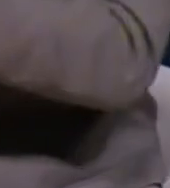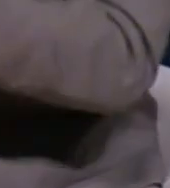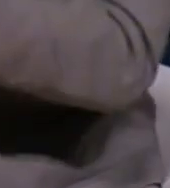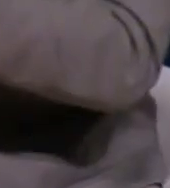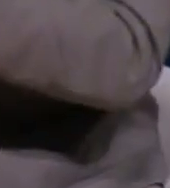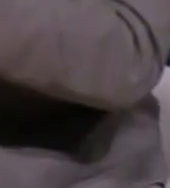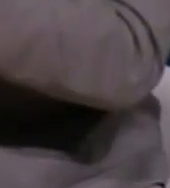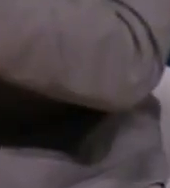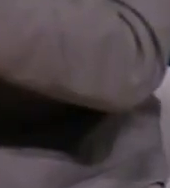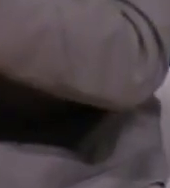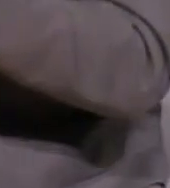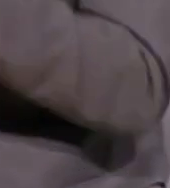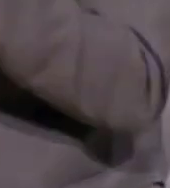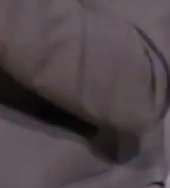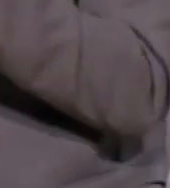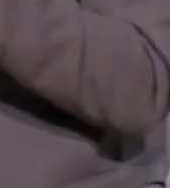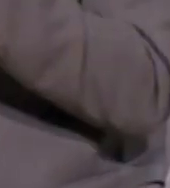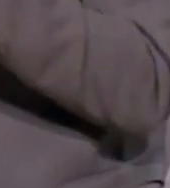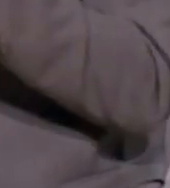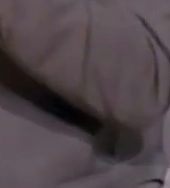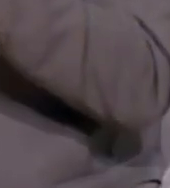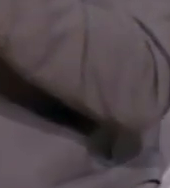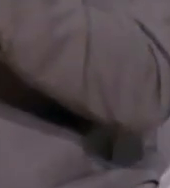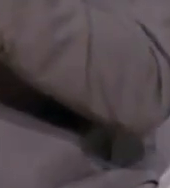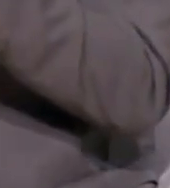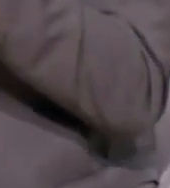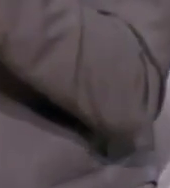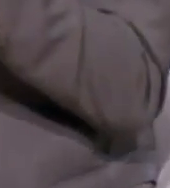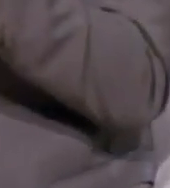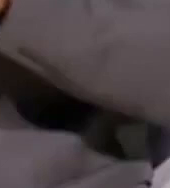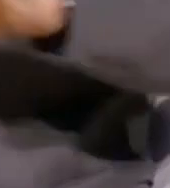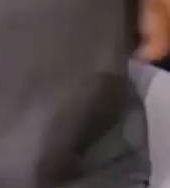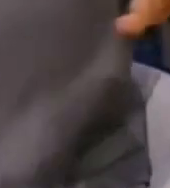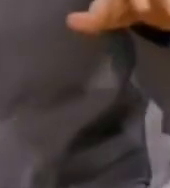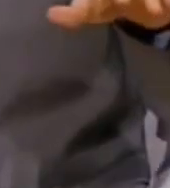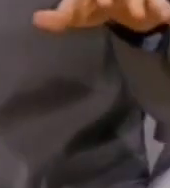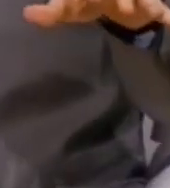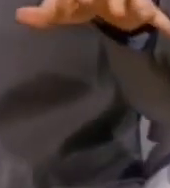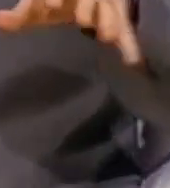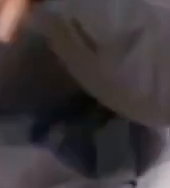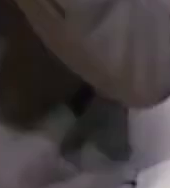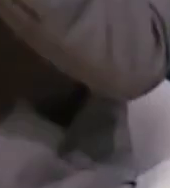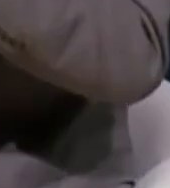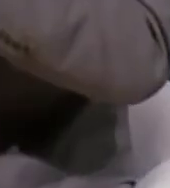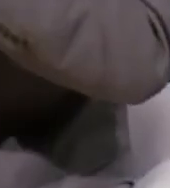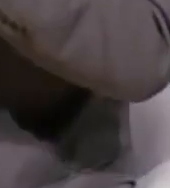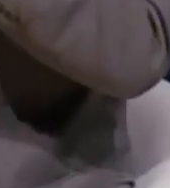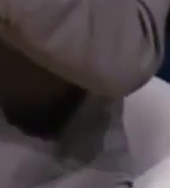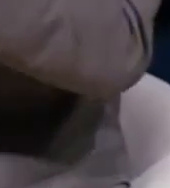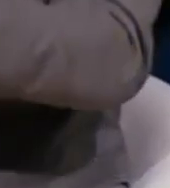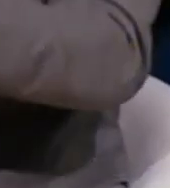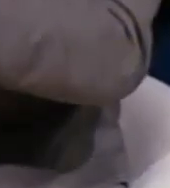ser mucho más difícil. El problema es que hay que tener cierta sabiduría, descubrir, vamos a tener siempre tendencia a mirar los problemas viejos, pero hay problemas nuevos que